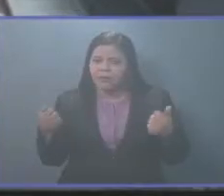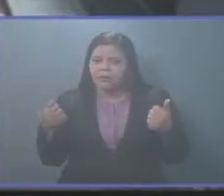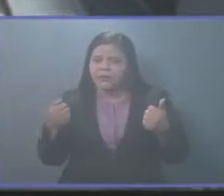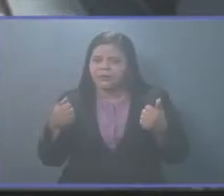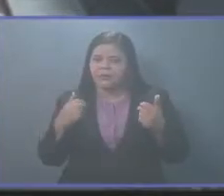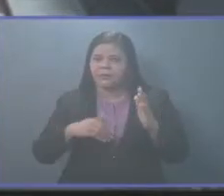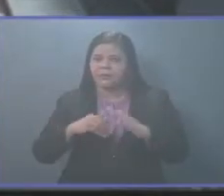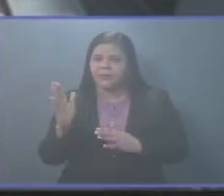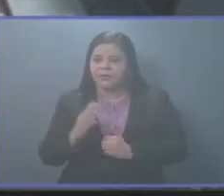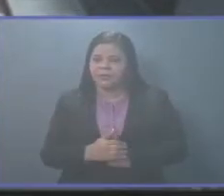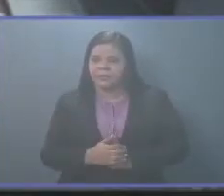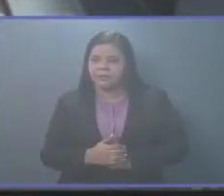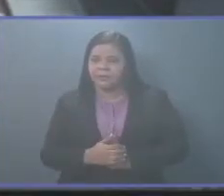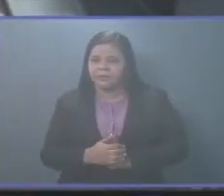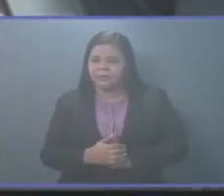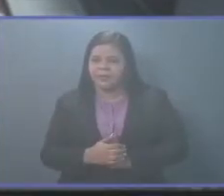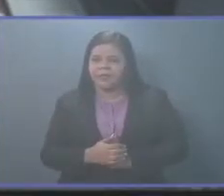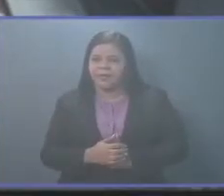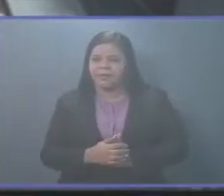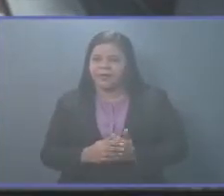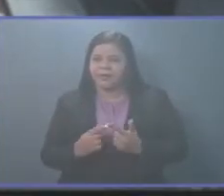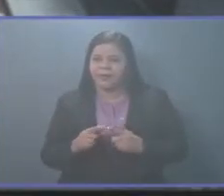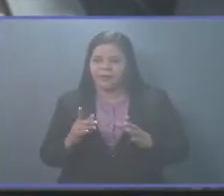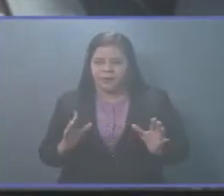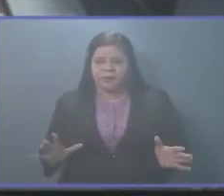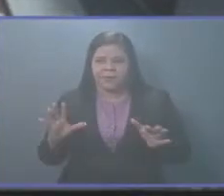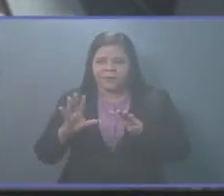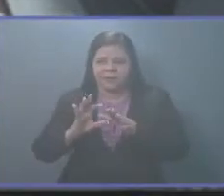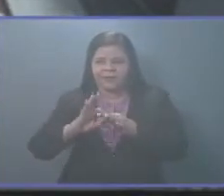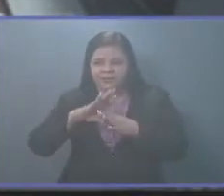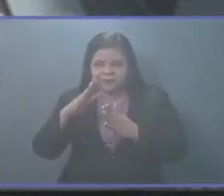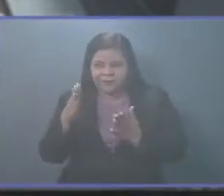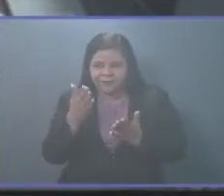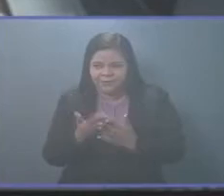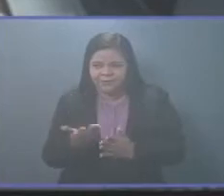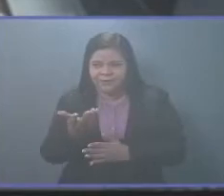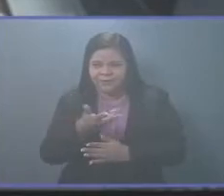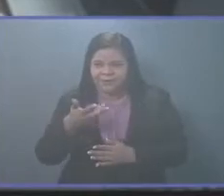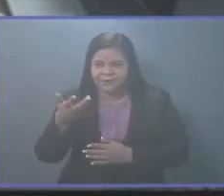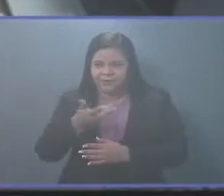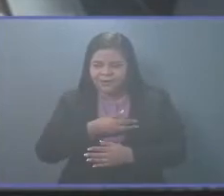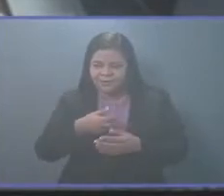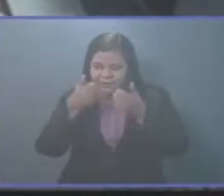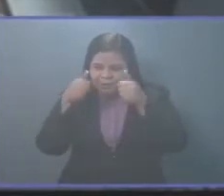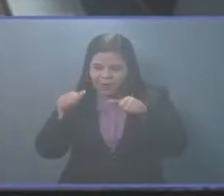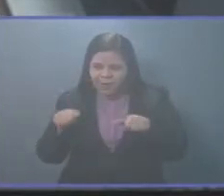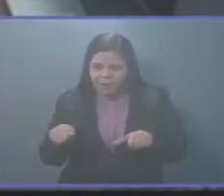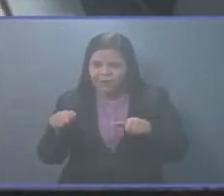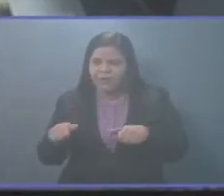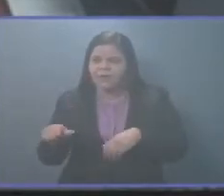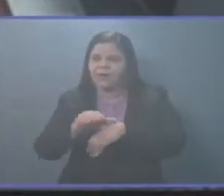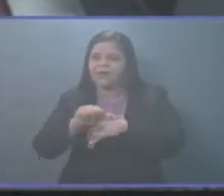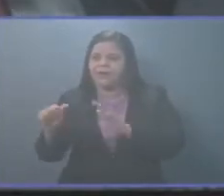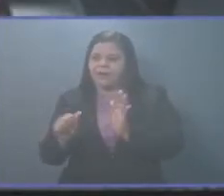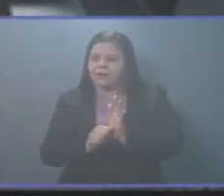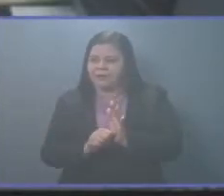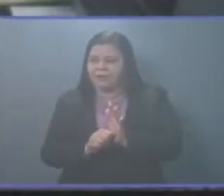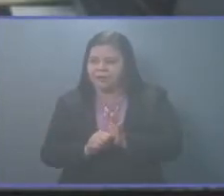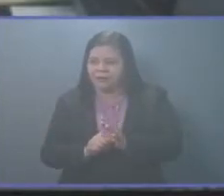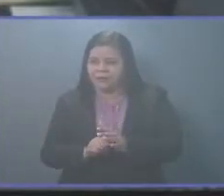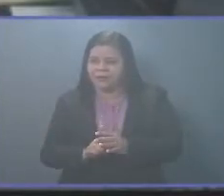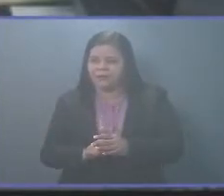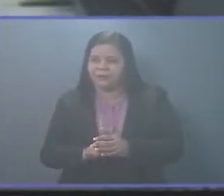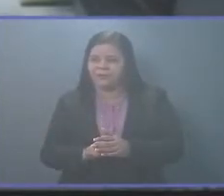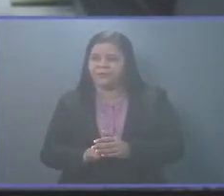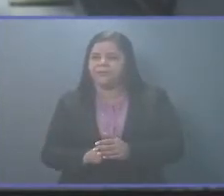directamente relacionados para atender la emergencia, que, insisto, esto fue con el aval de la Asamblea Legislativa, porque es la contrapartida de